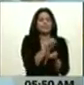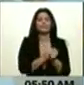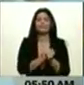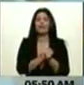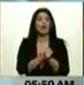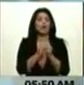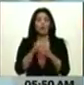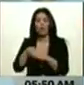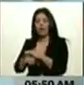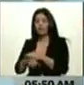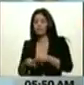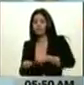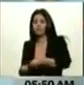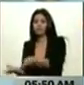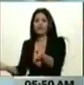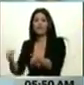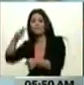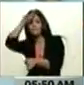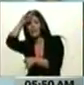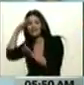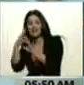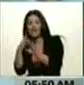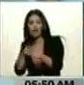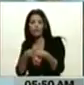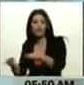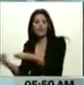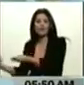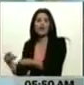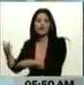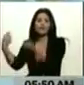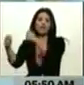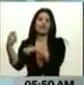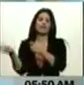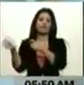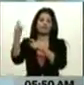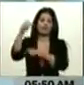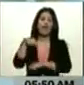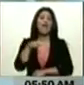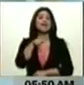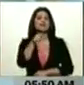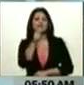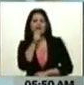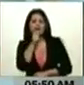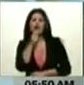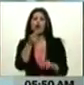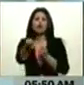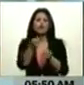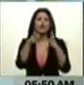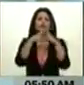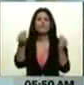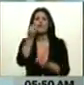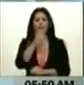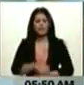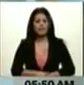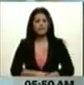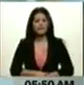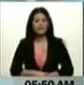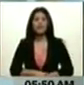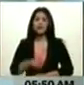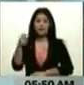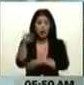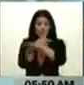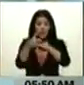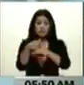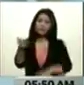distributiva de los alimentos, controla una parte mínima, mínima, la de los abastos bicentenarios, pero el